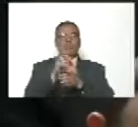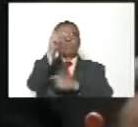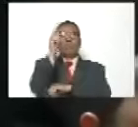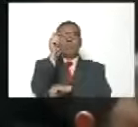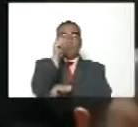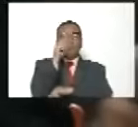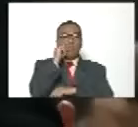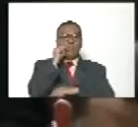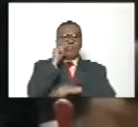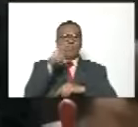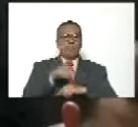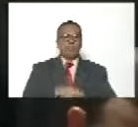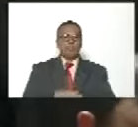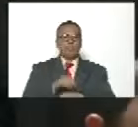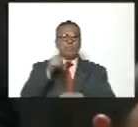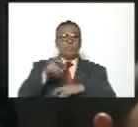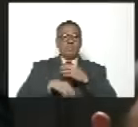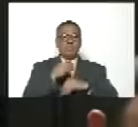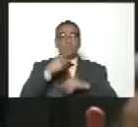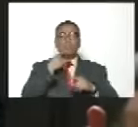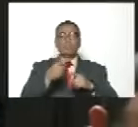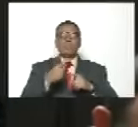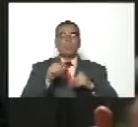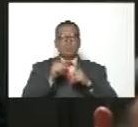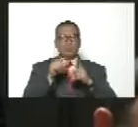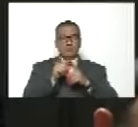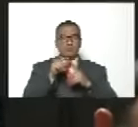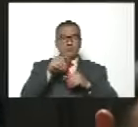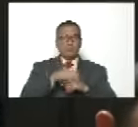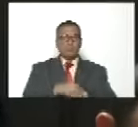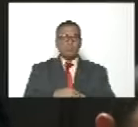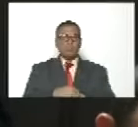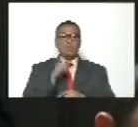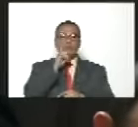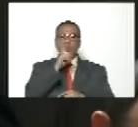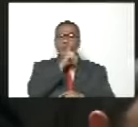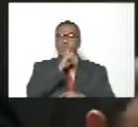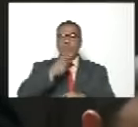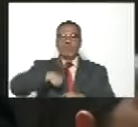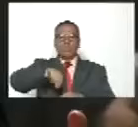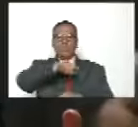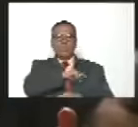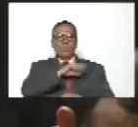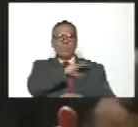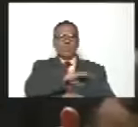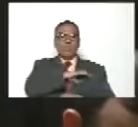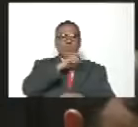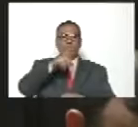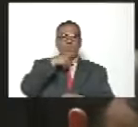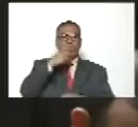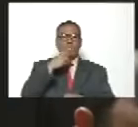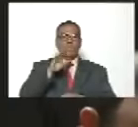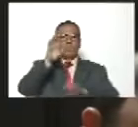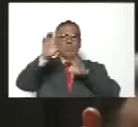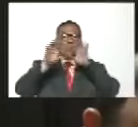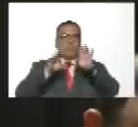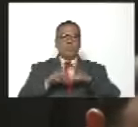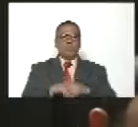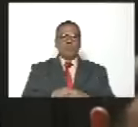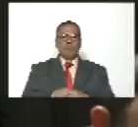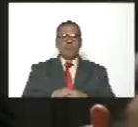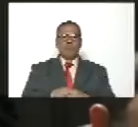diputados y diputadas, hemos solicitado este derecho de palabra en nombre de nuestra Comisión de Política Exterior